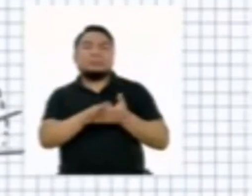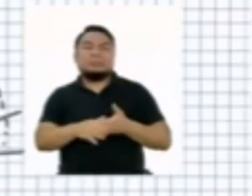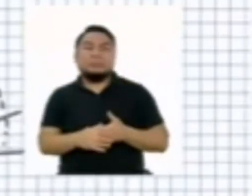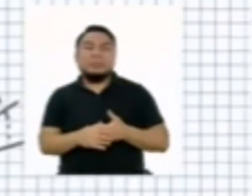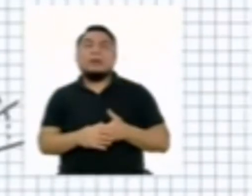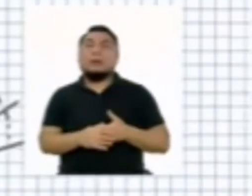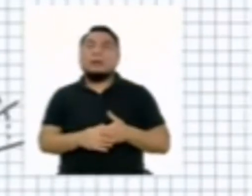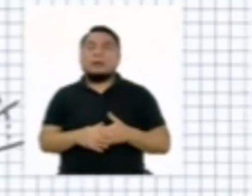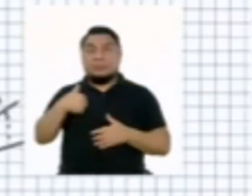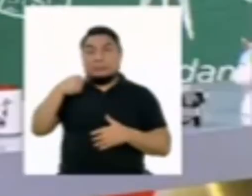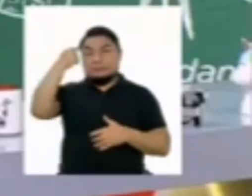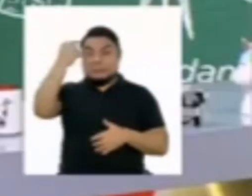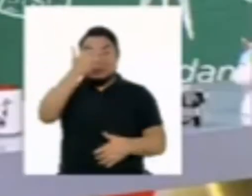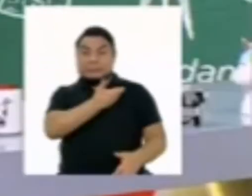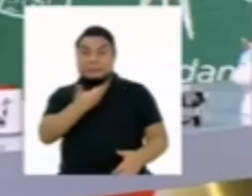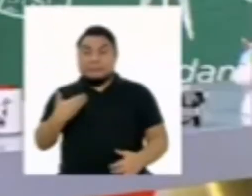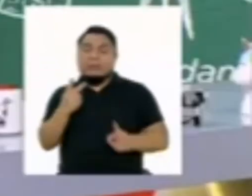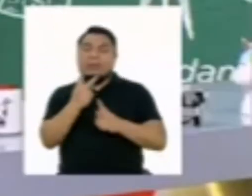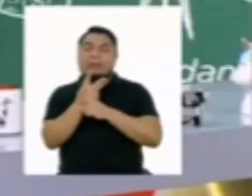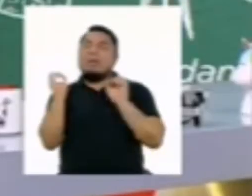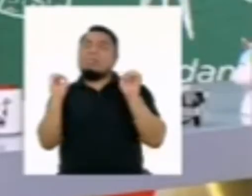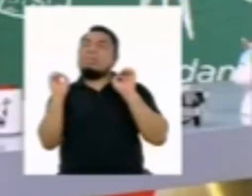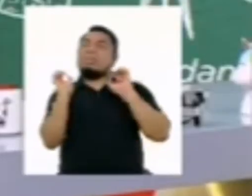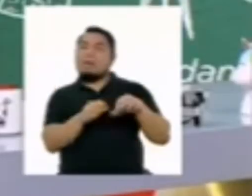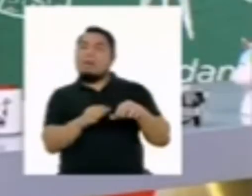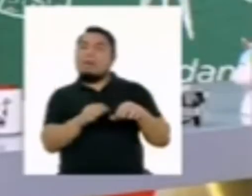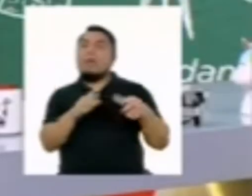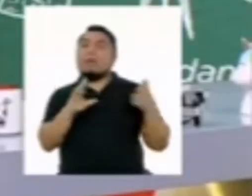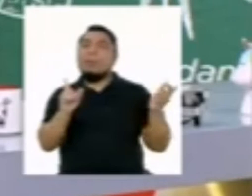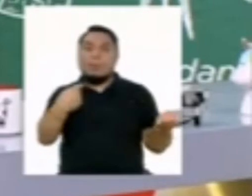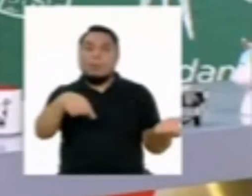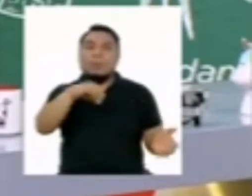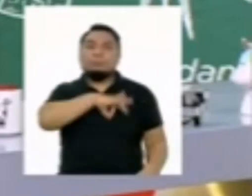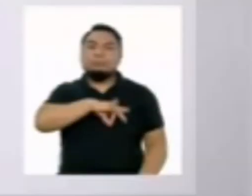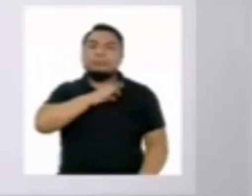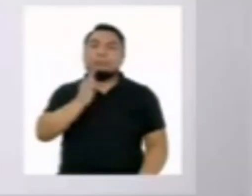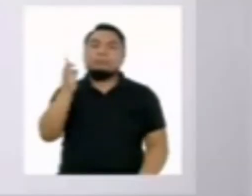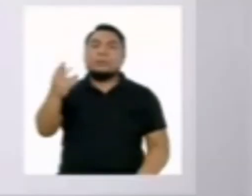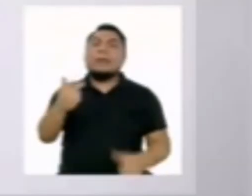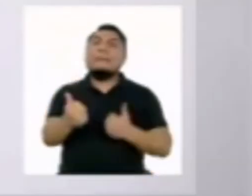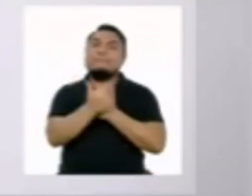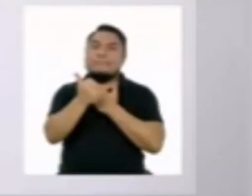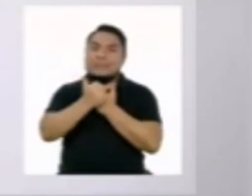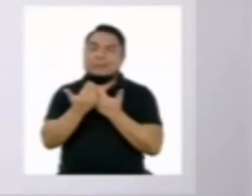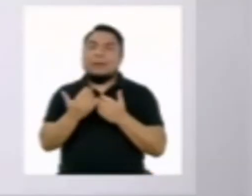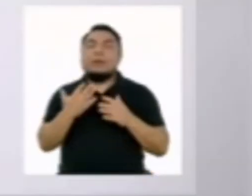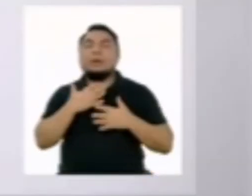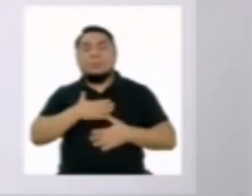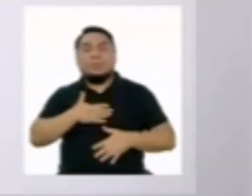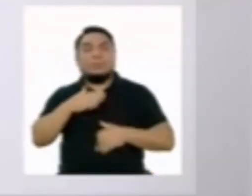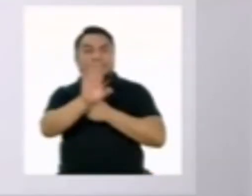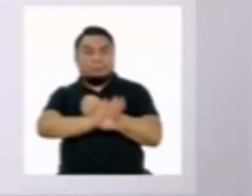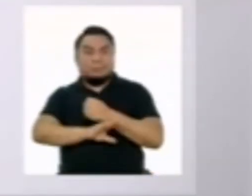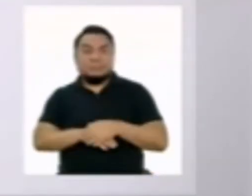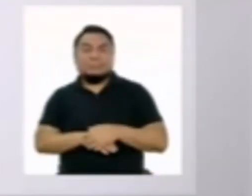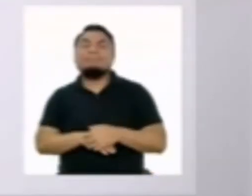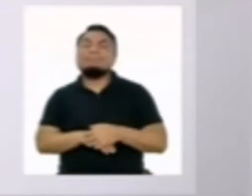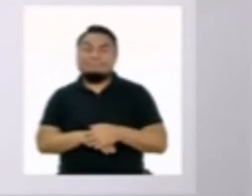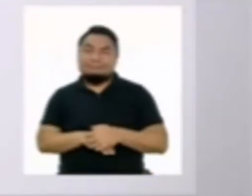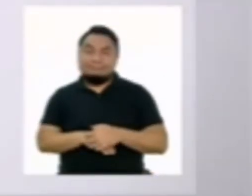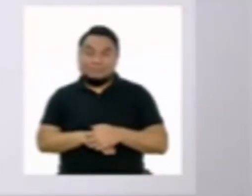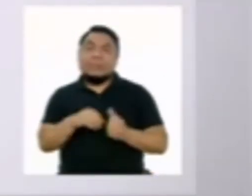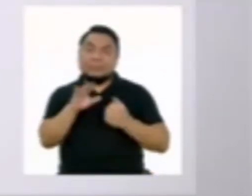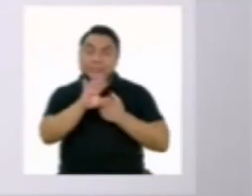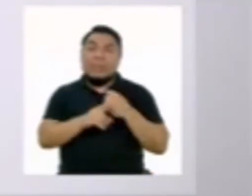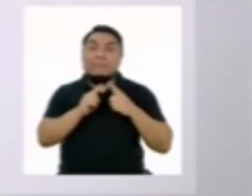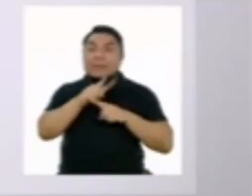Estado no cuidara de estas áreas naturales, estos beneficios estarían en peligro. Nuestra sociedad no es muy consciente